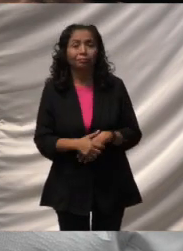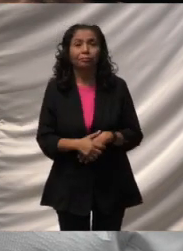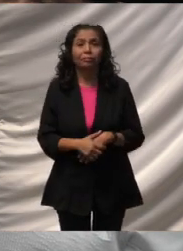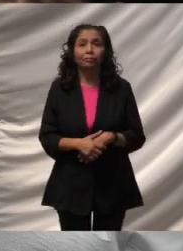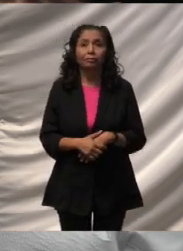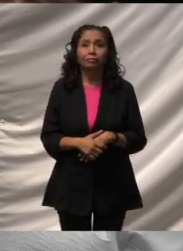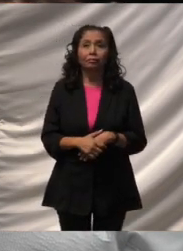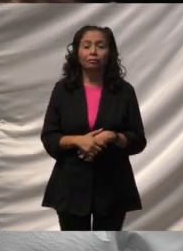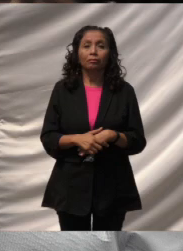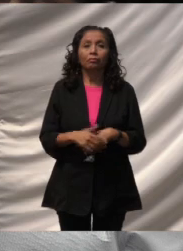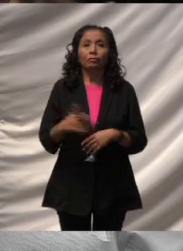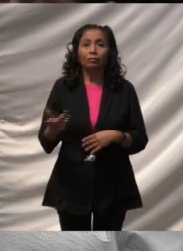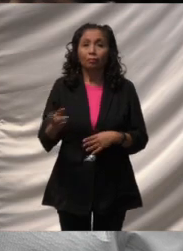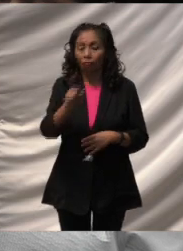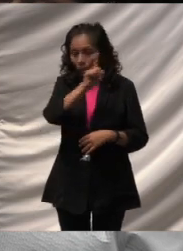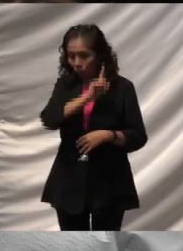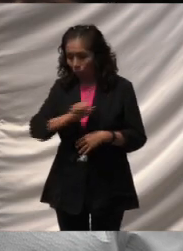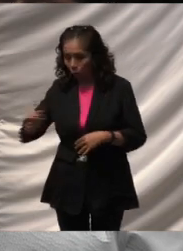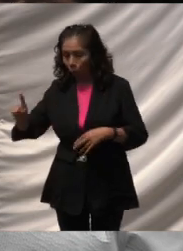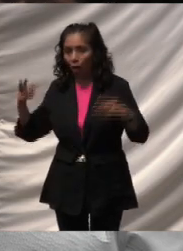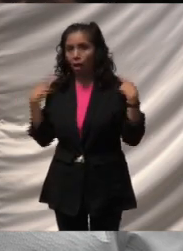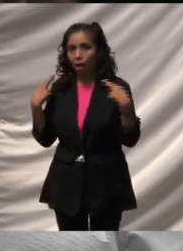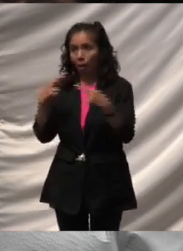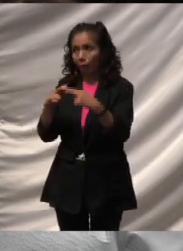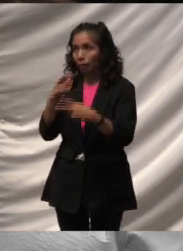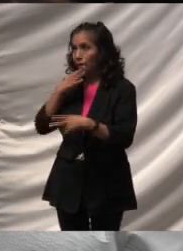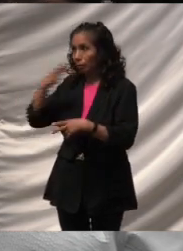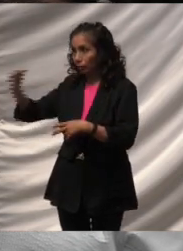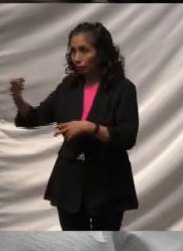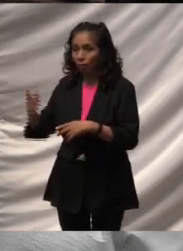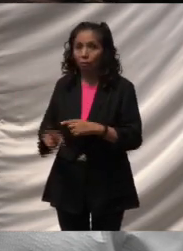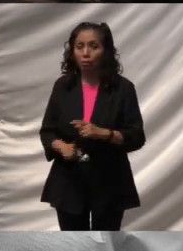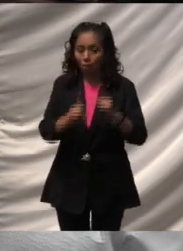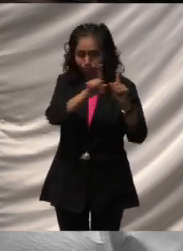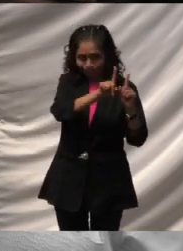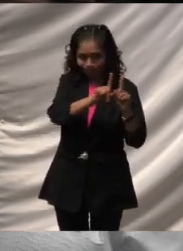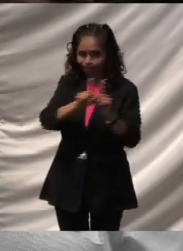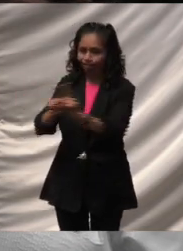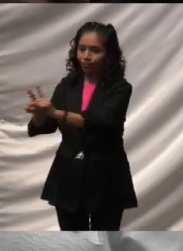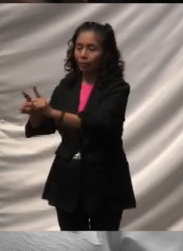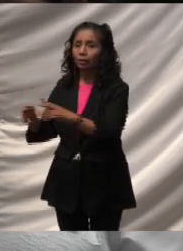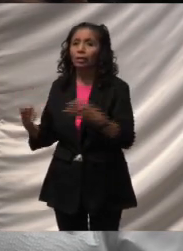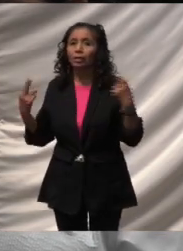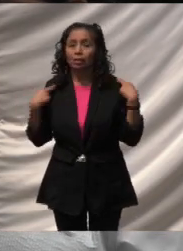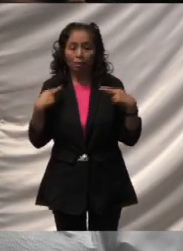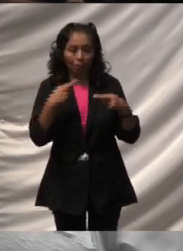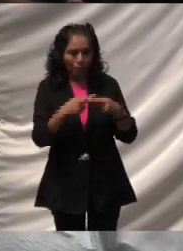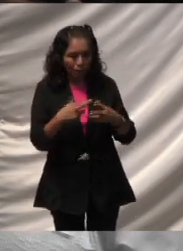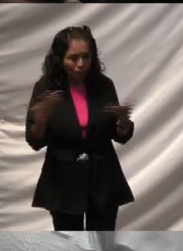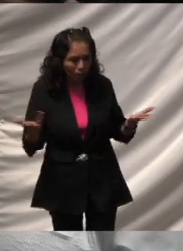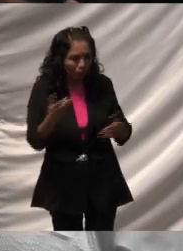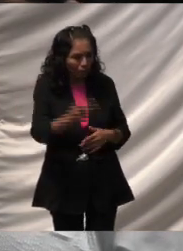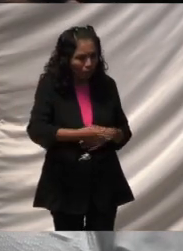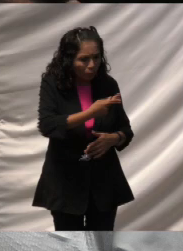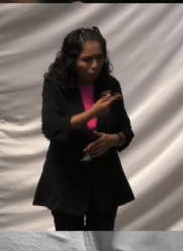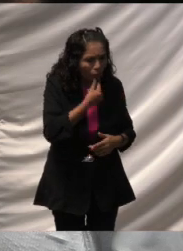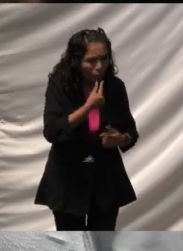cómo la molestaban, y se dirigió hacia la maestra. Juanita acompañó a decirle. La maestra llegó y cuestionó a los